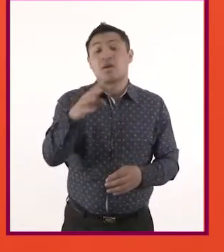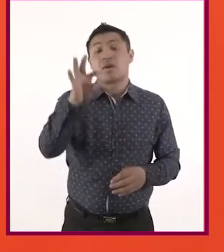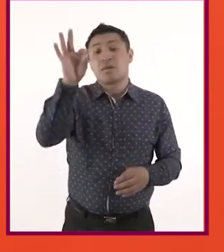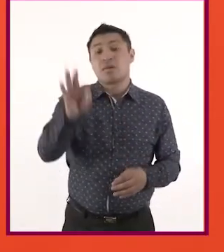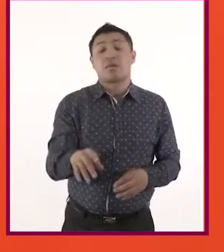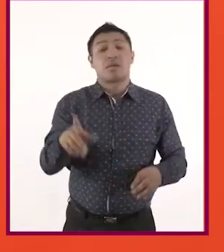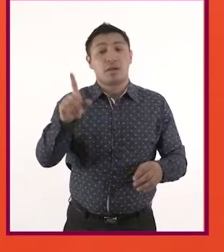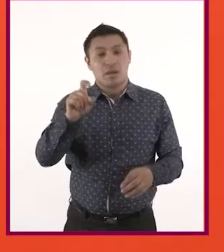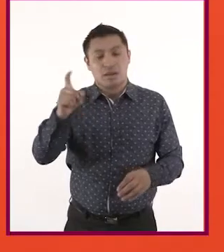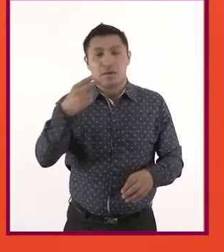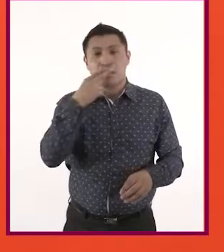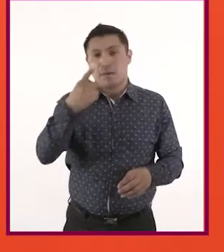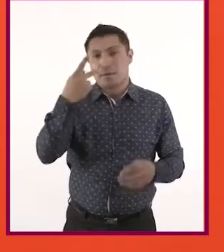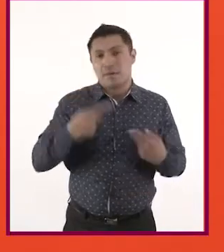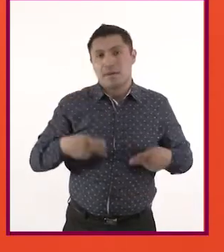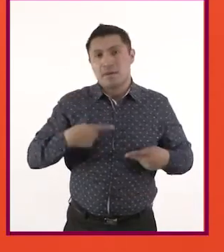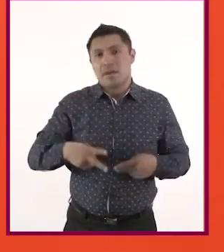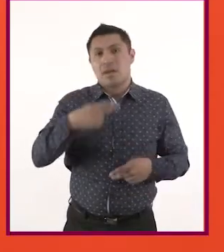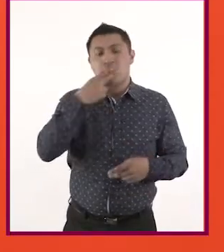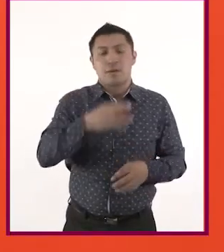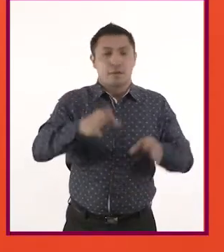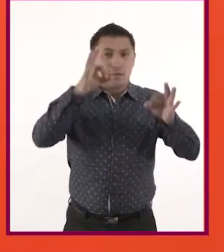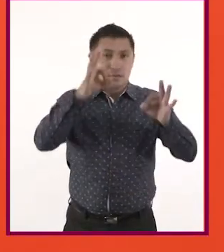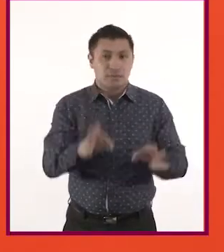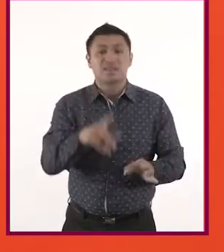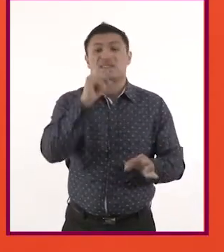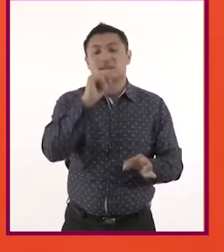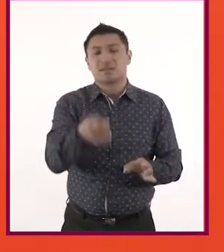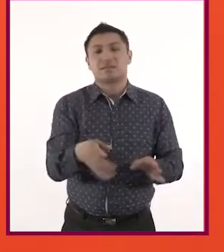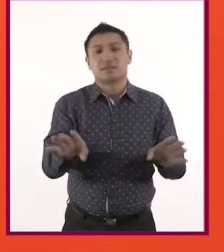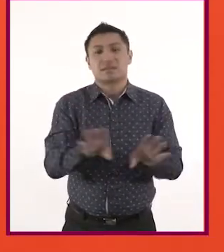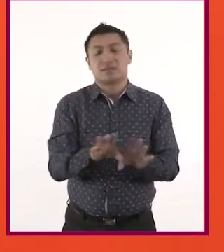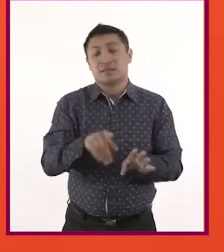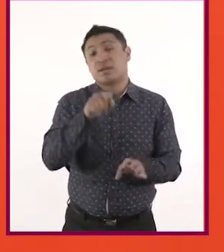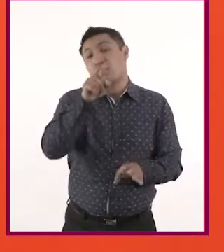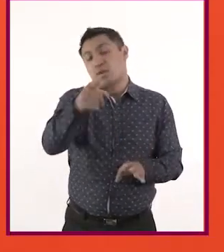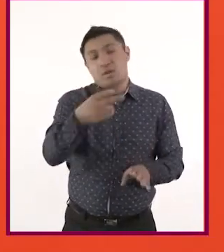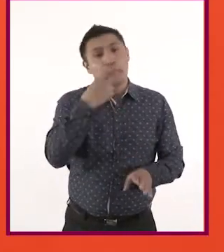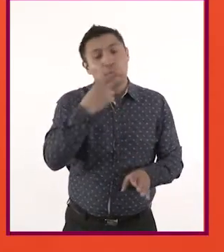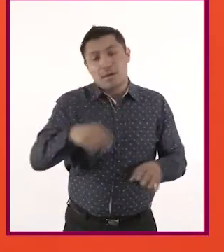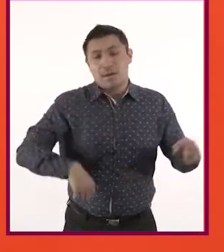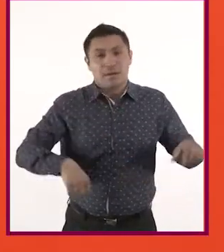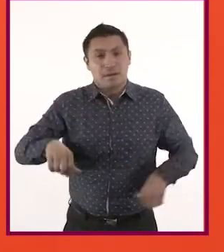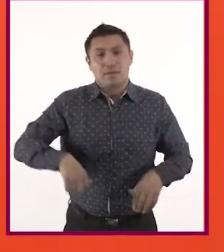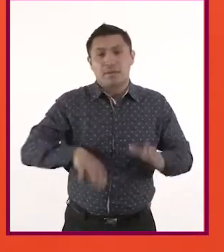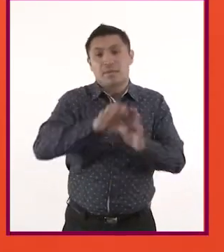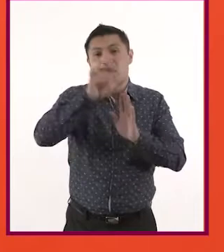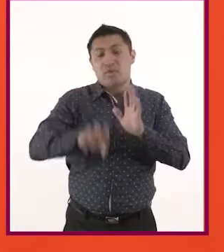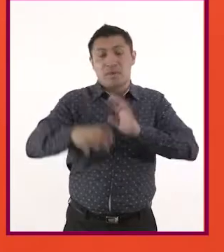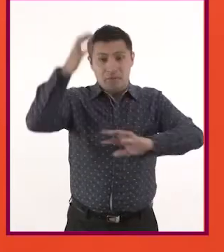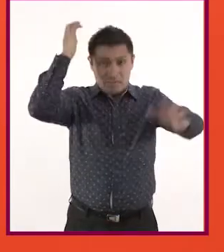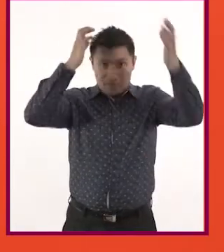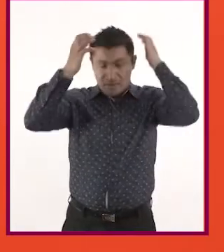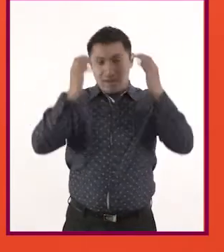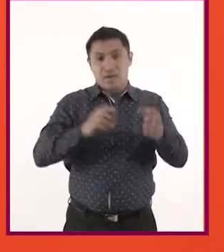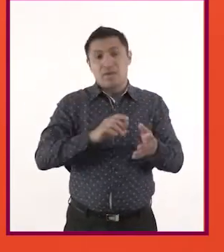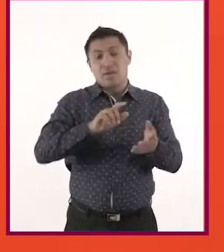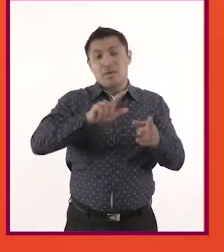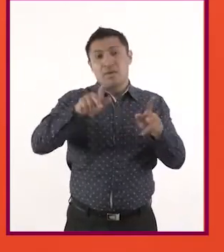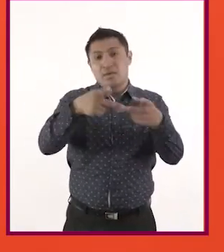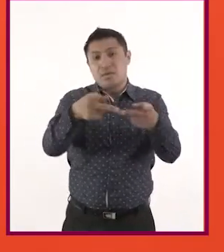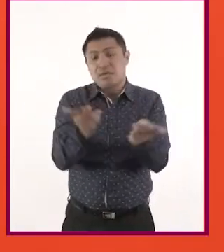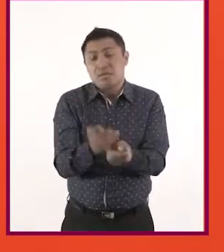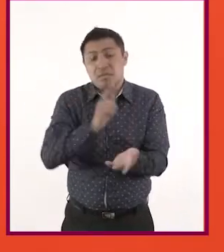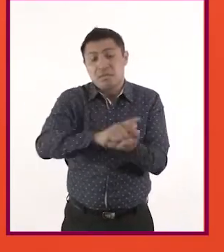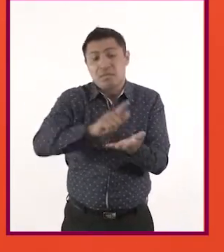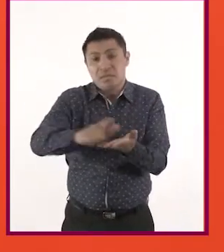agua que utiliza una persona es de uso directo, es decir, la que utilizamos en actividades como bañarnos o lavar los trastes.